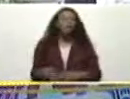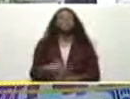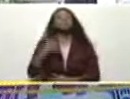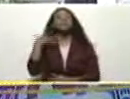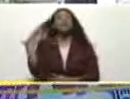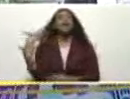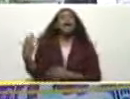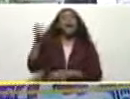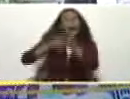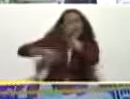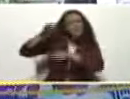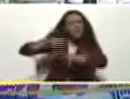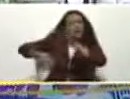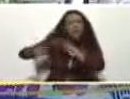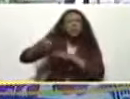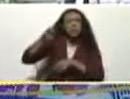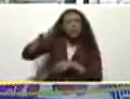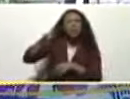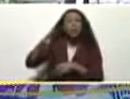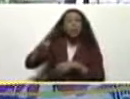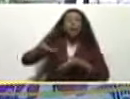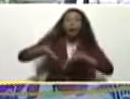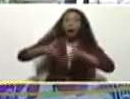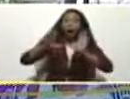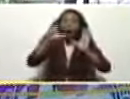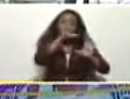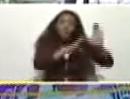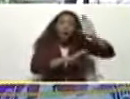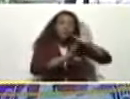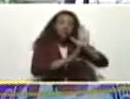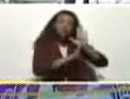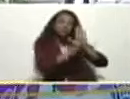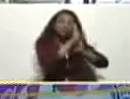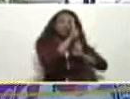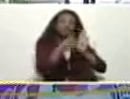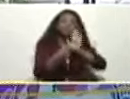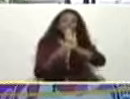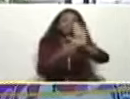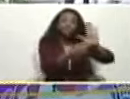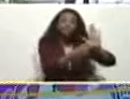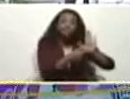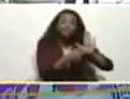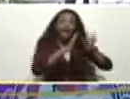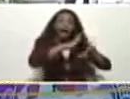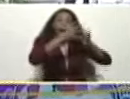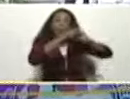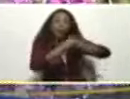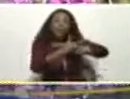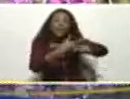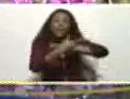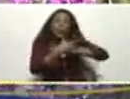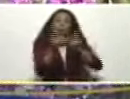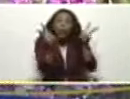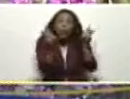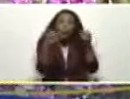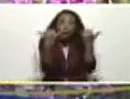de cuando los avances de la ciencia se expresan en nuevas tecnologías,